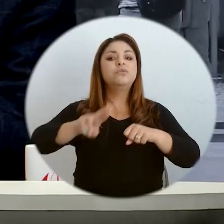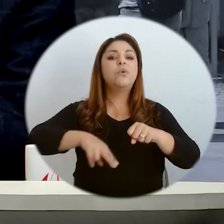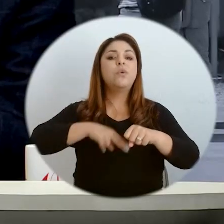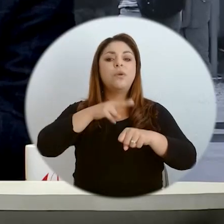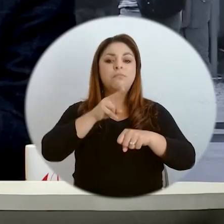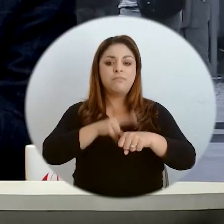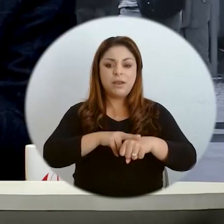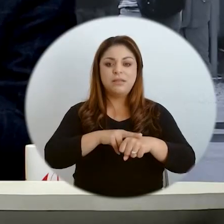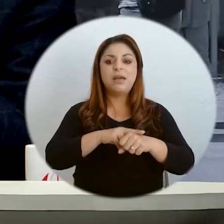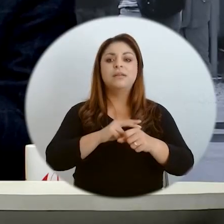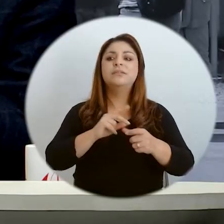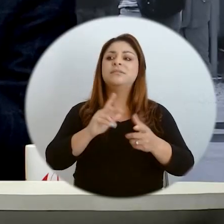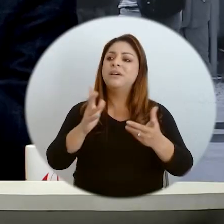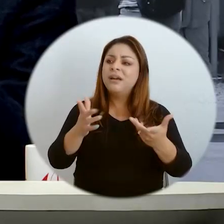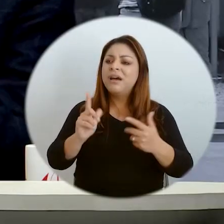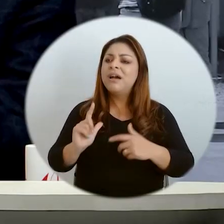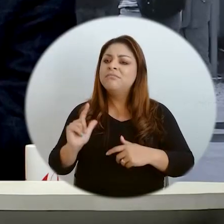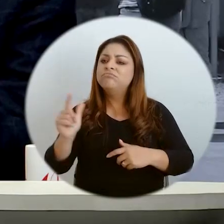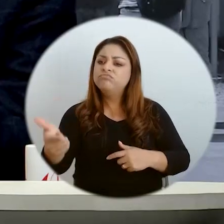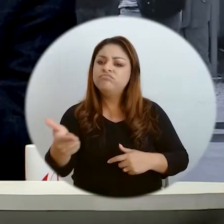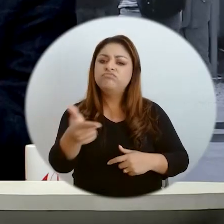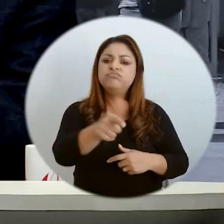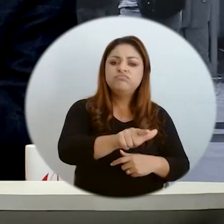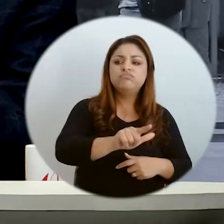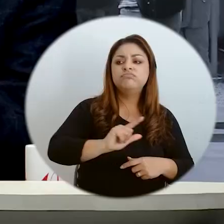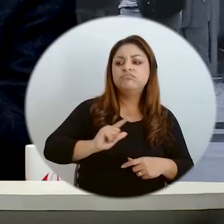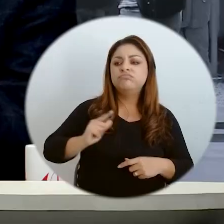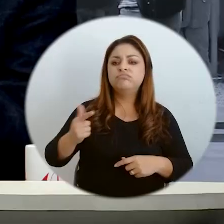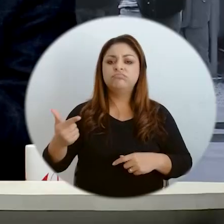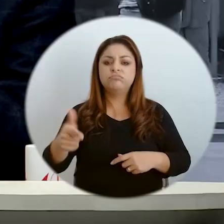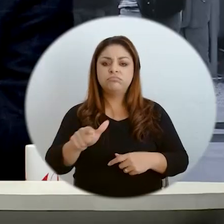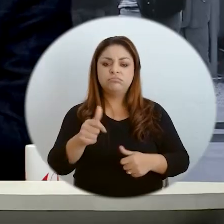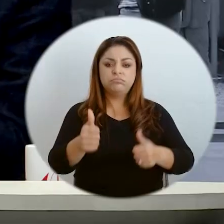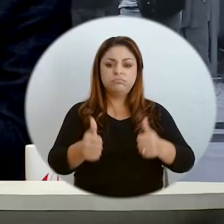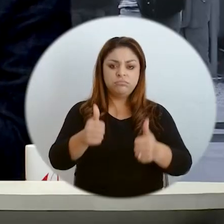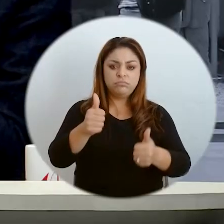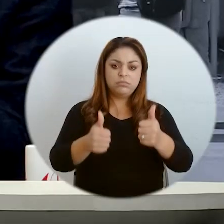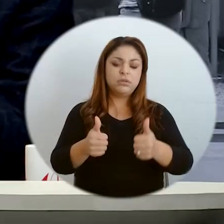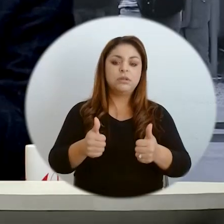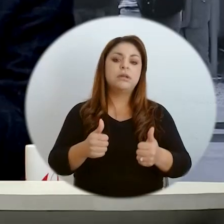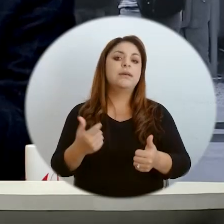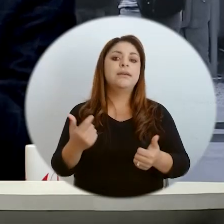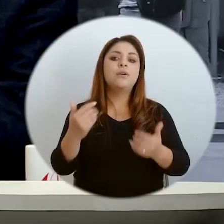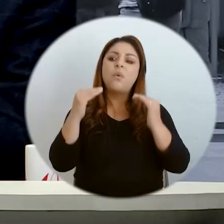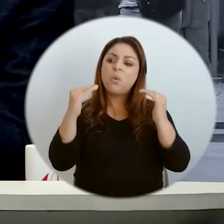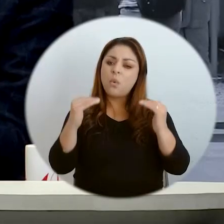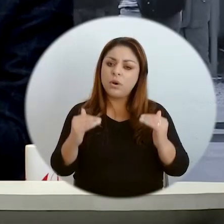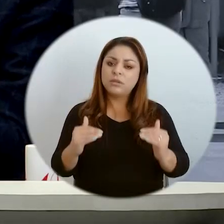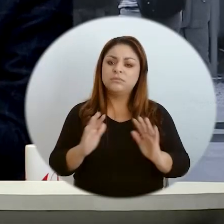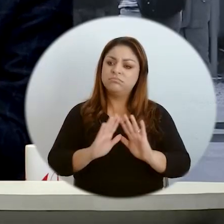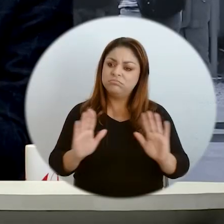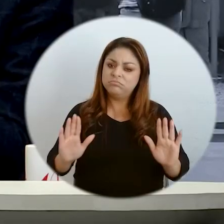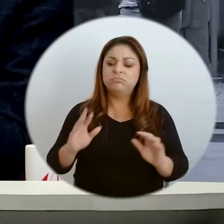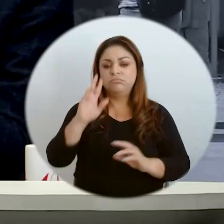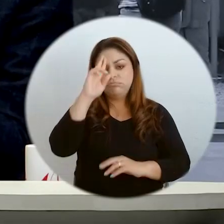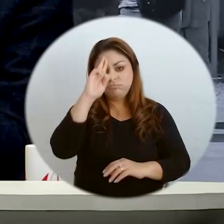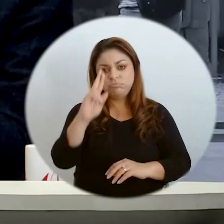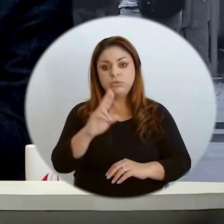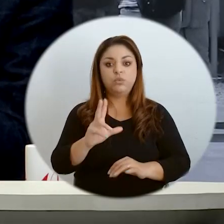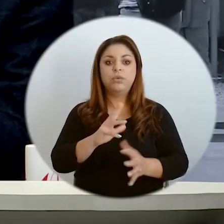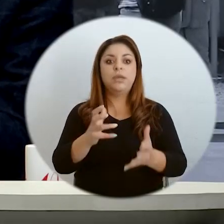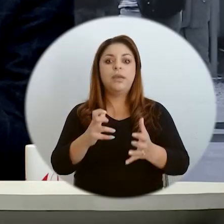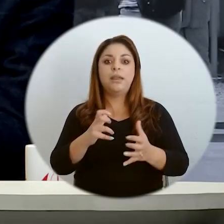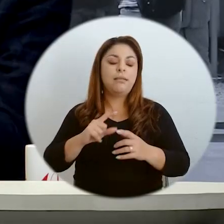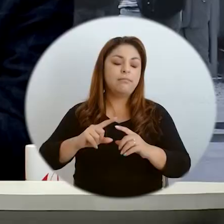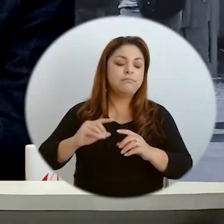alternar elecciones y de respetar el orden constitucional, sino que quieren ir más allá.